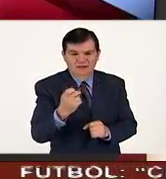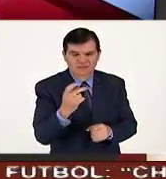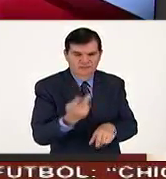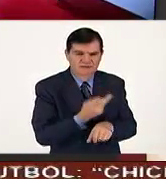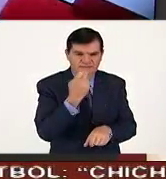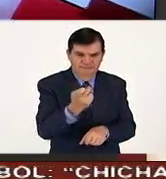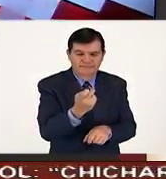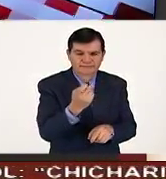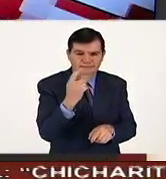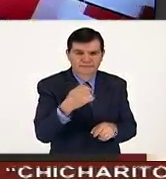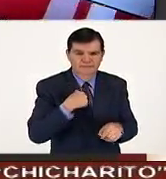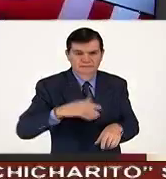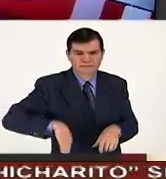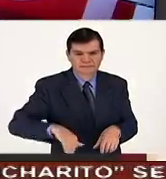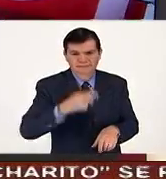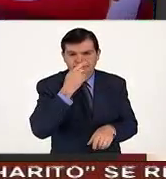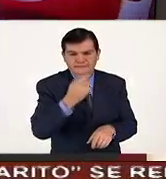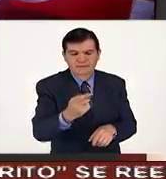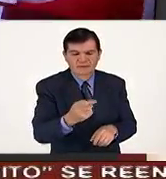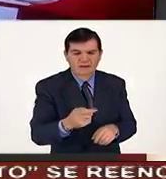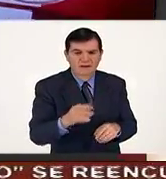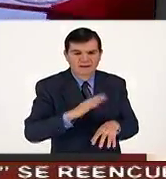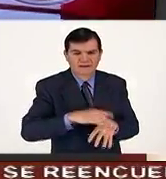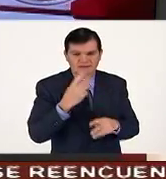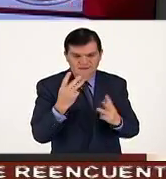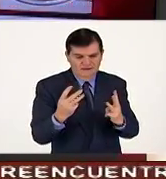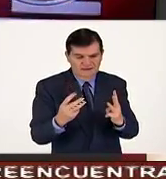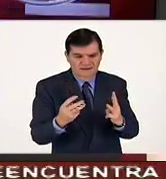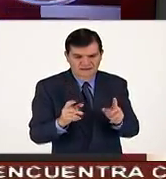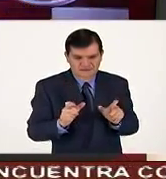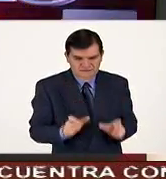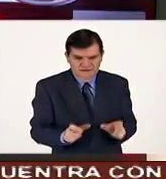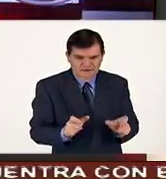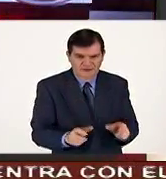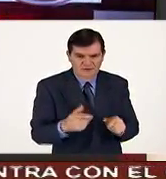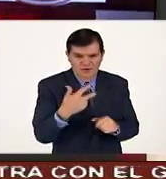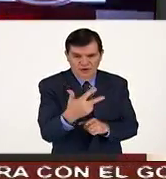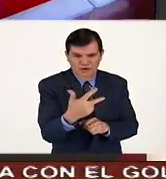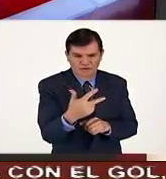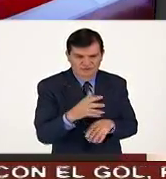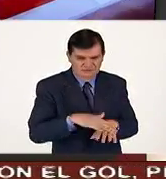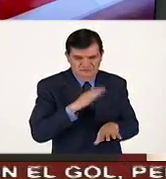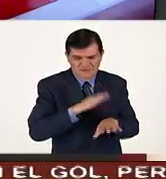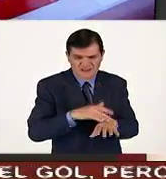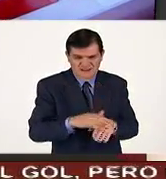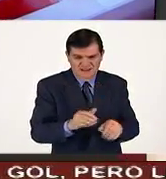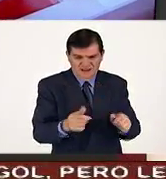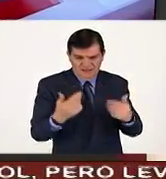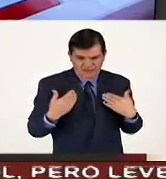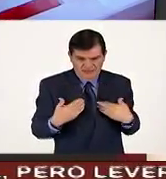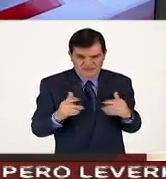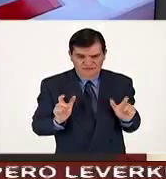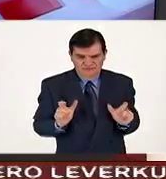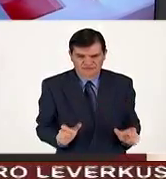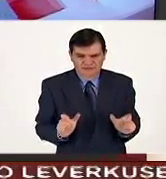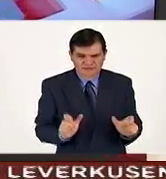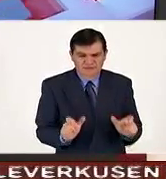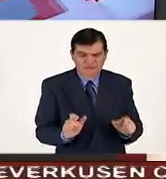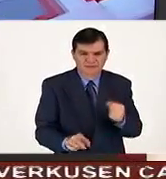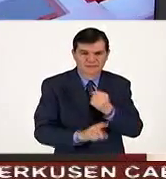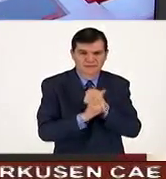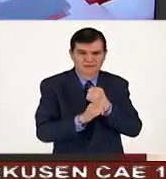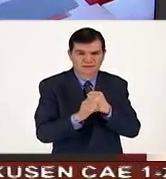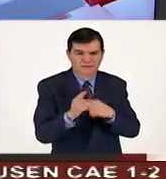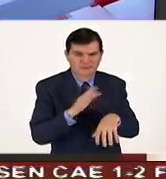sucedió. Y sobre todo, como yo les decía, con tres contenciones, cuatro, prácticamente ocho hombres estaban totalmente atrás. Y estos fueron los problemas que